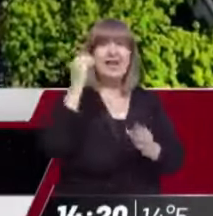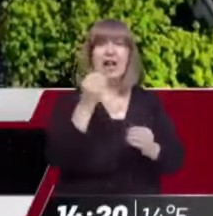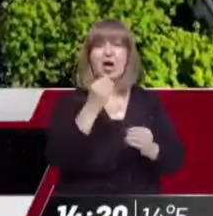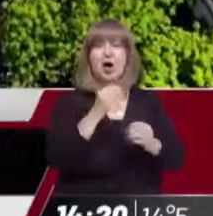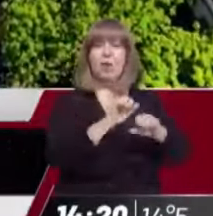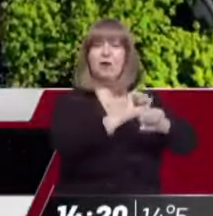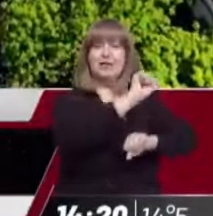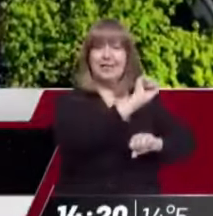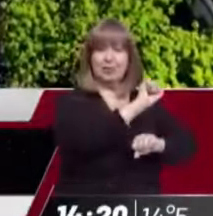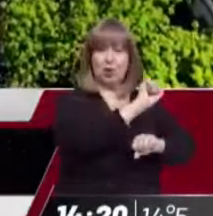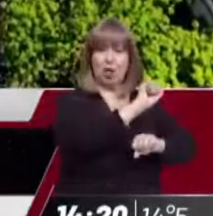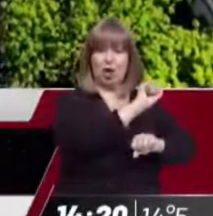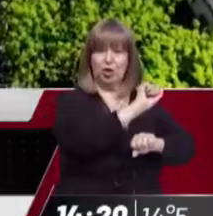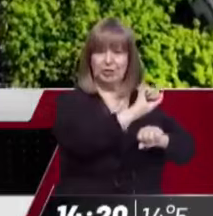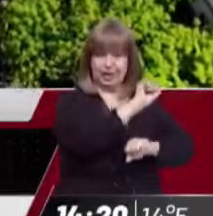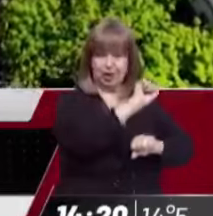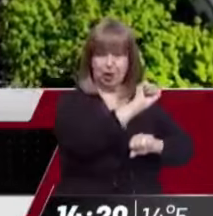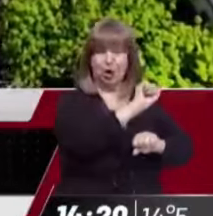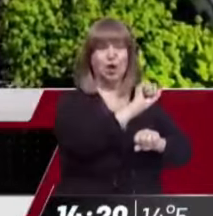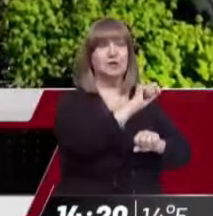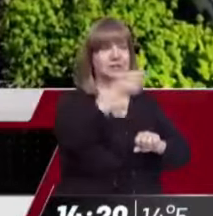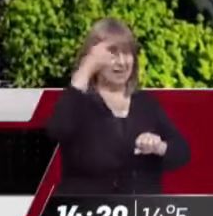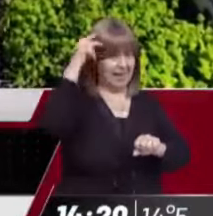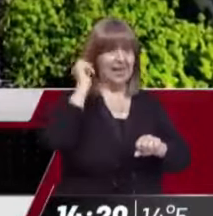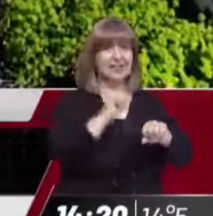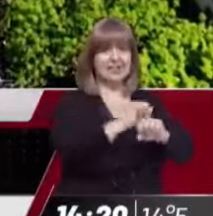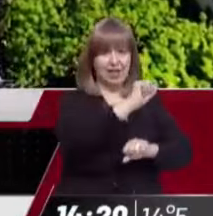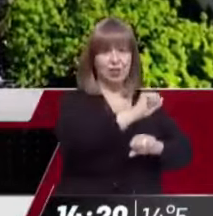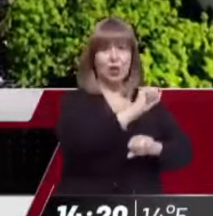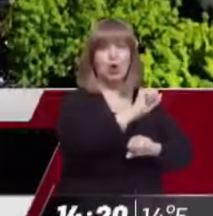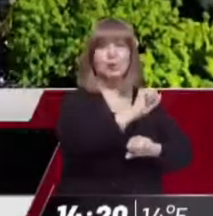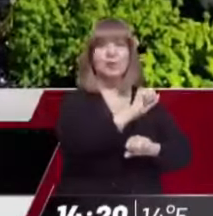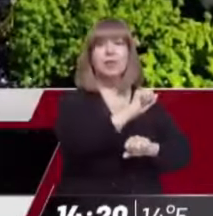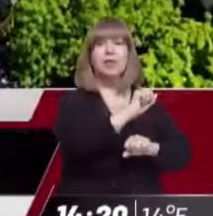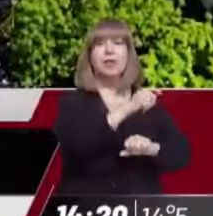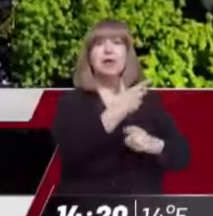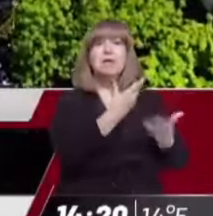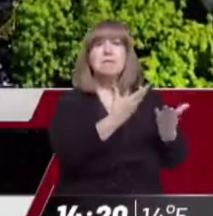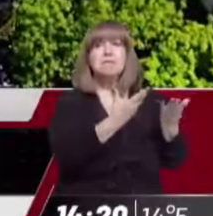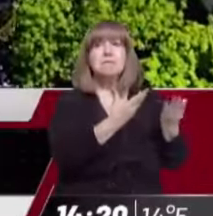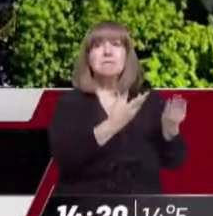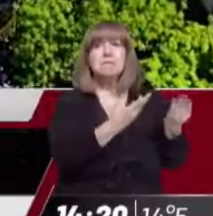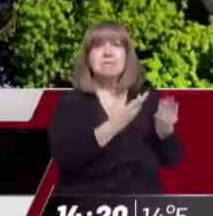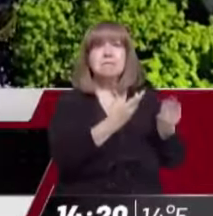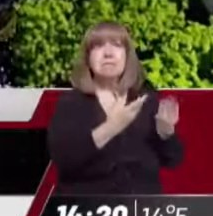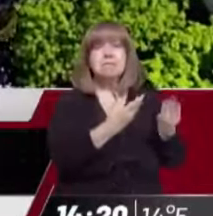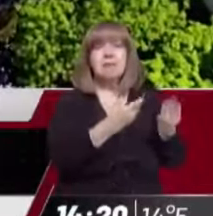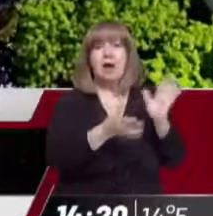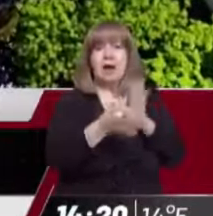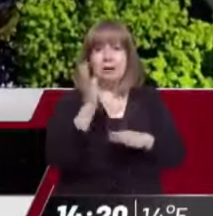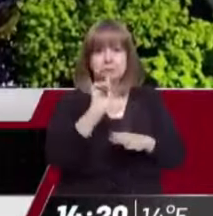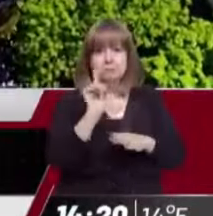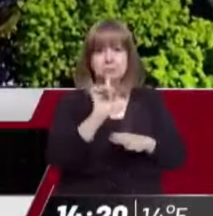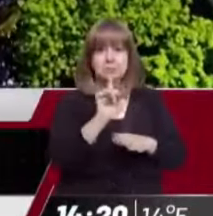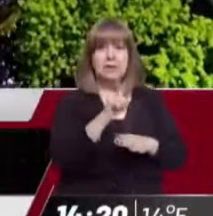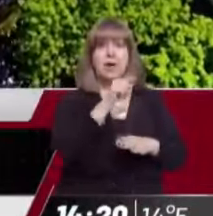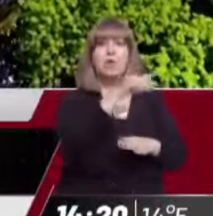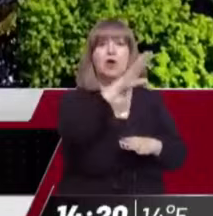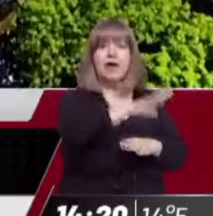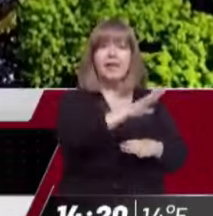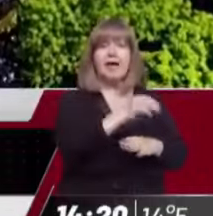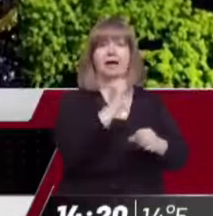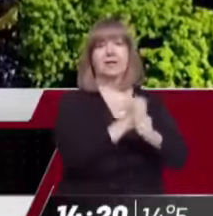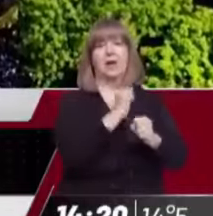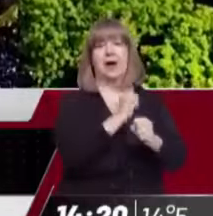tiene que devolver de alguna forma, más que monetariamente, el favor que te hizo la comunidad, el país, de abrazarte,